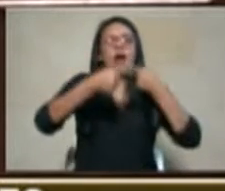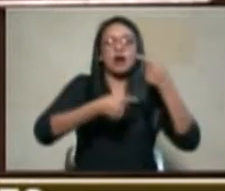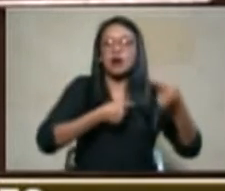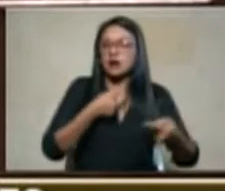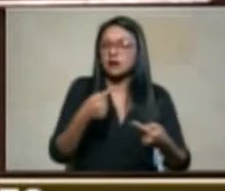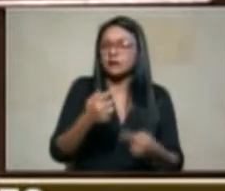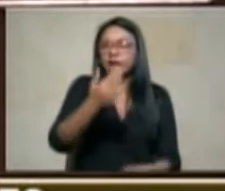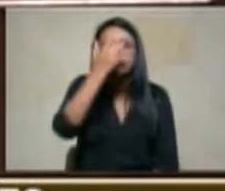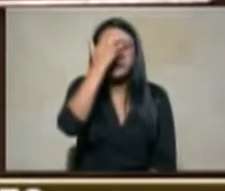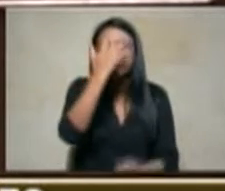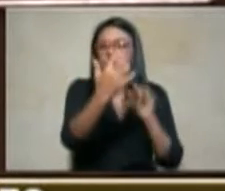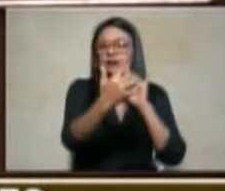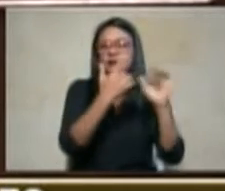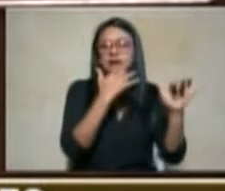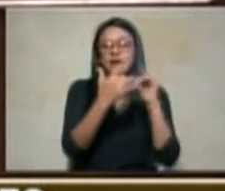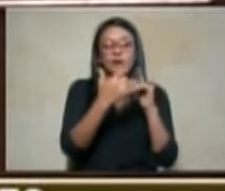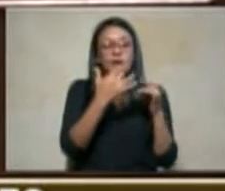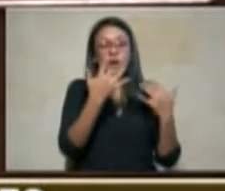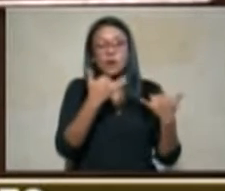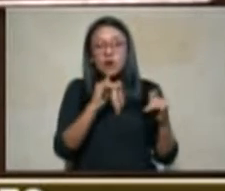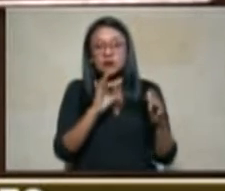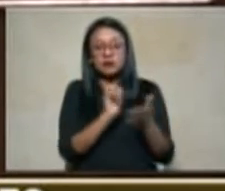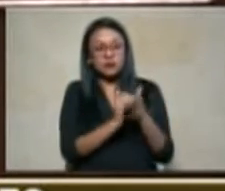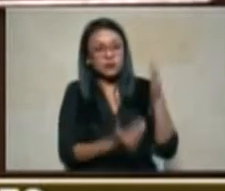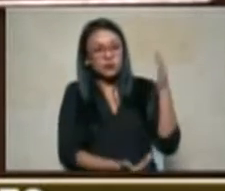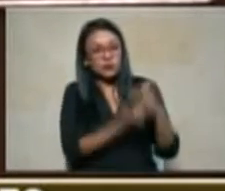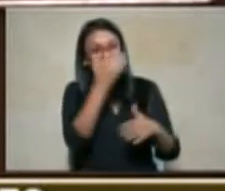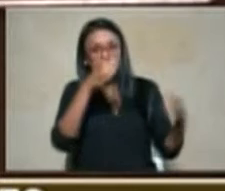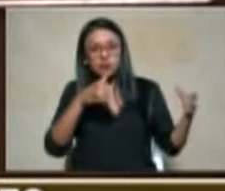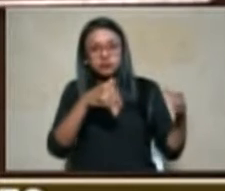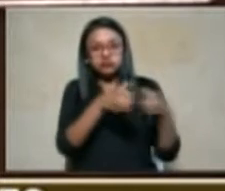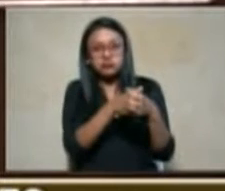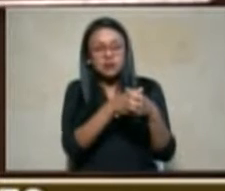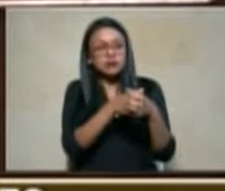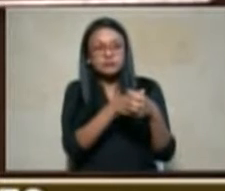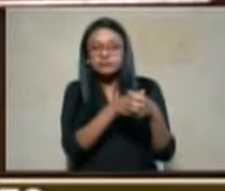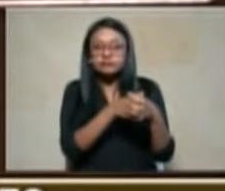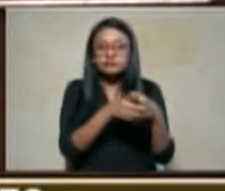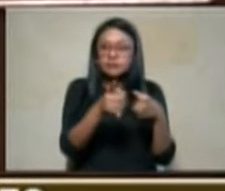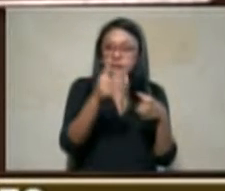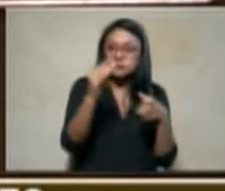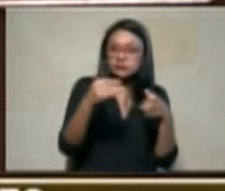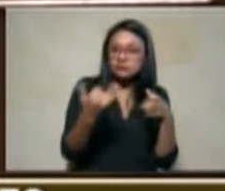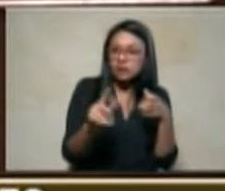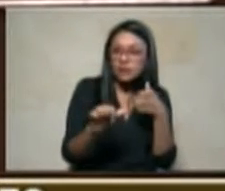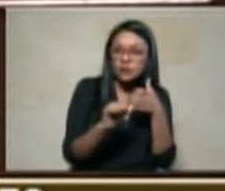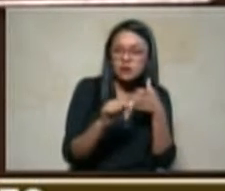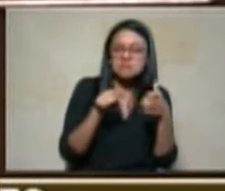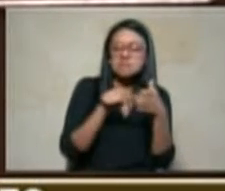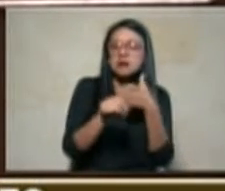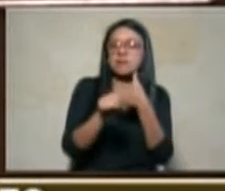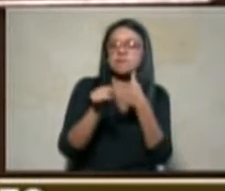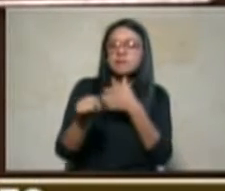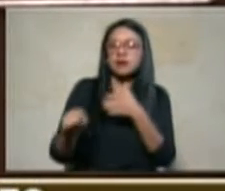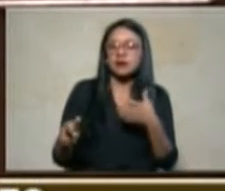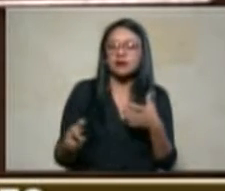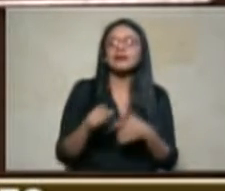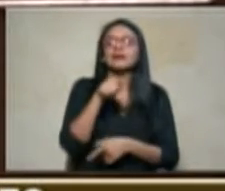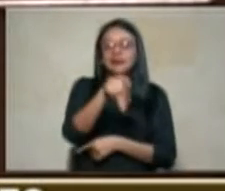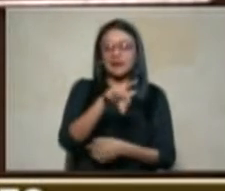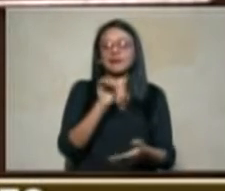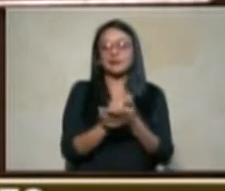en la guerra, cuando entra un grupo nuevo lo que hace es asesinar a quienes considera auxiliadores y eso fue lo